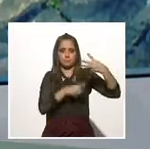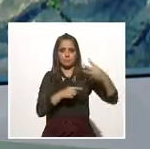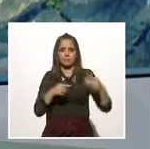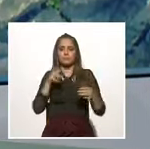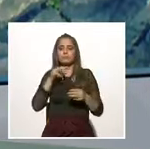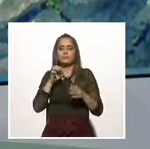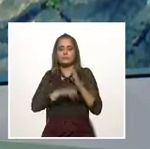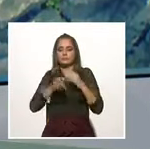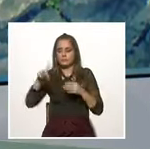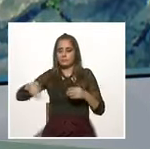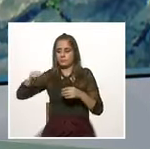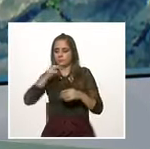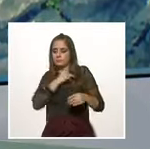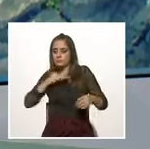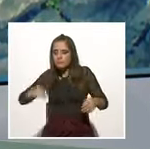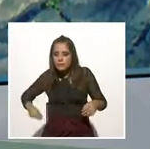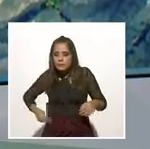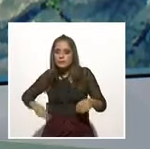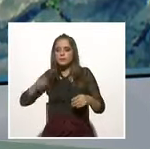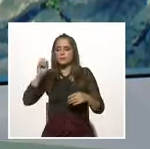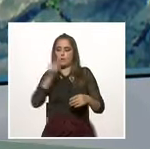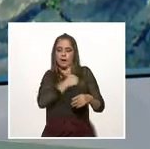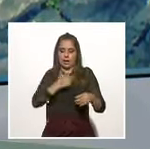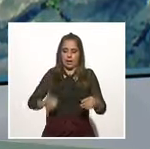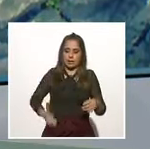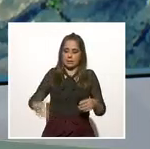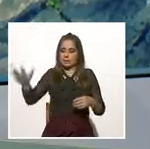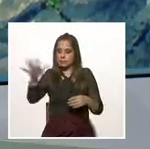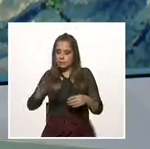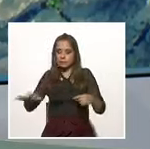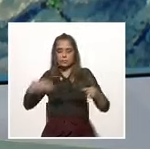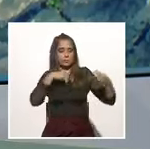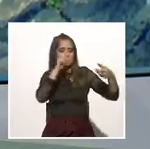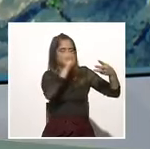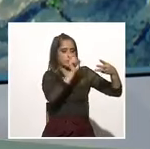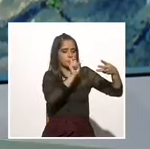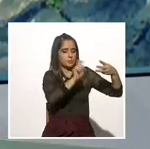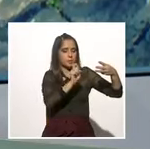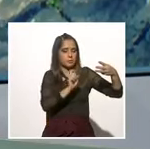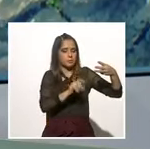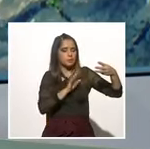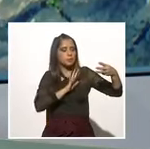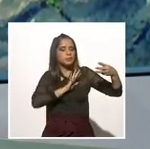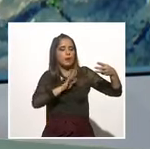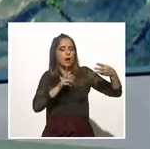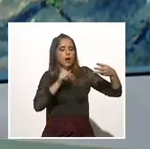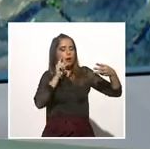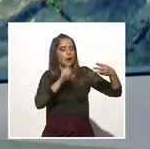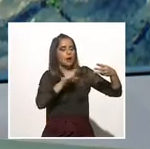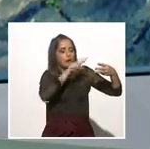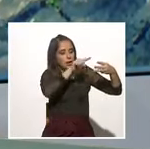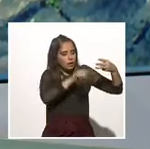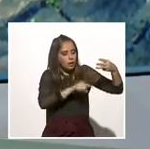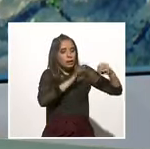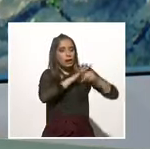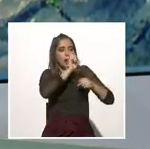municipal podemos, o a nivel de las alcaldías, podemos ver qué fenómenos de los que podrían ser potencialmente